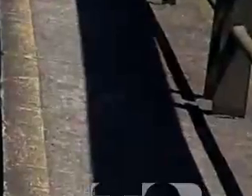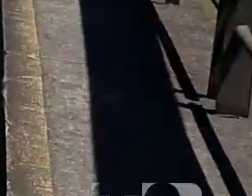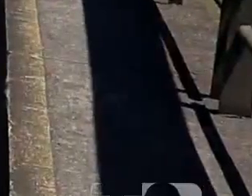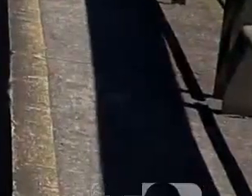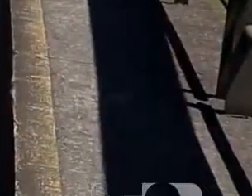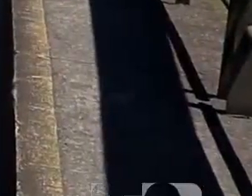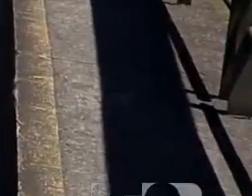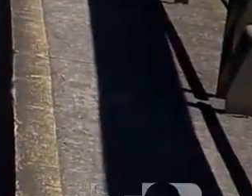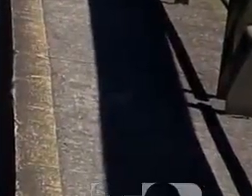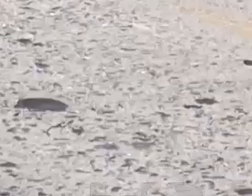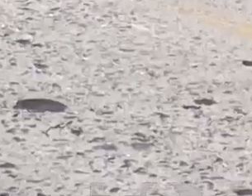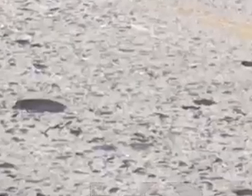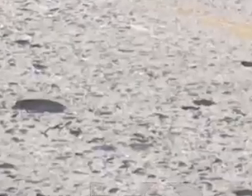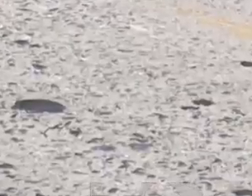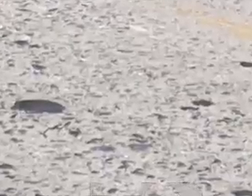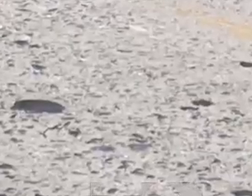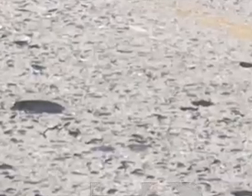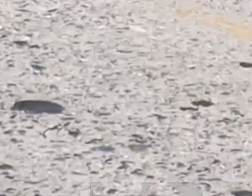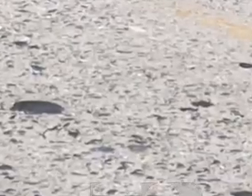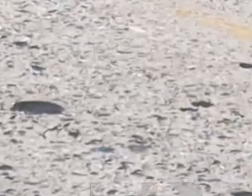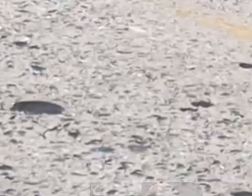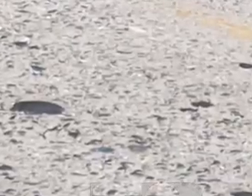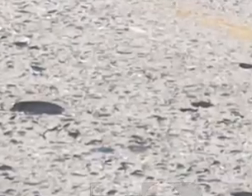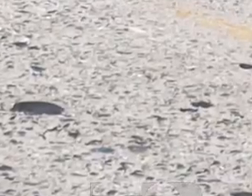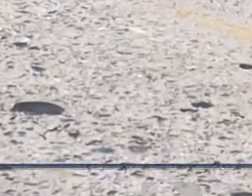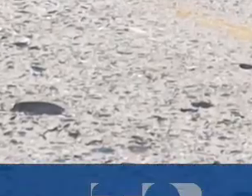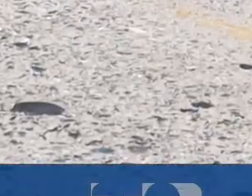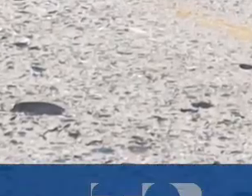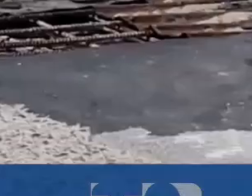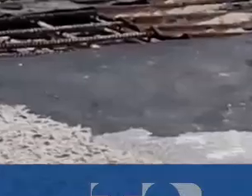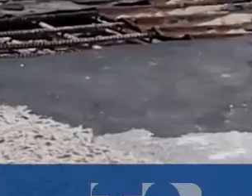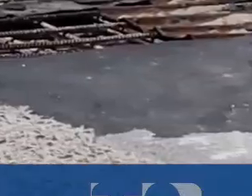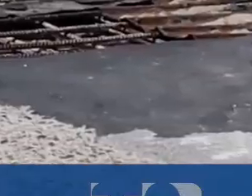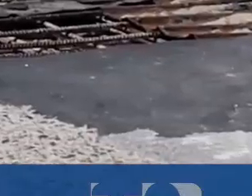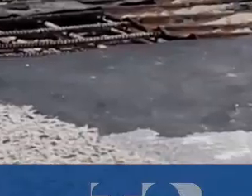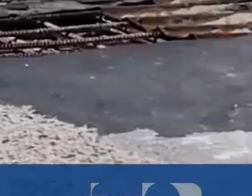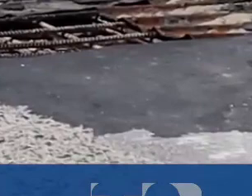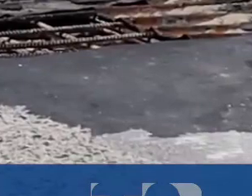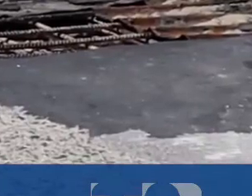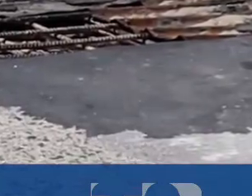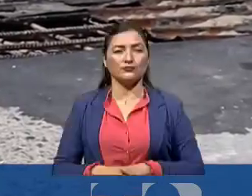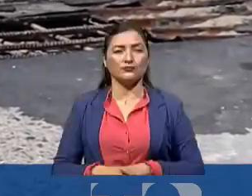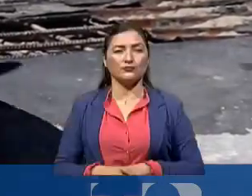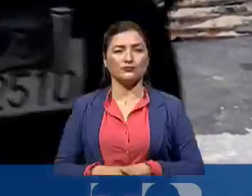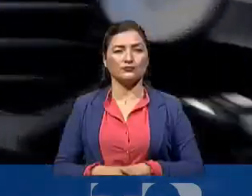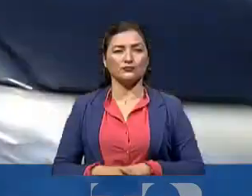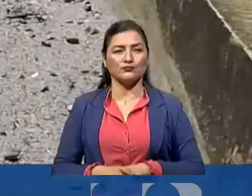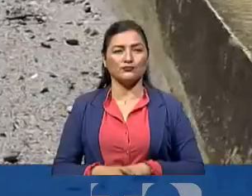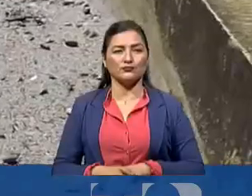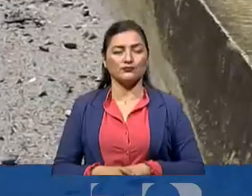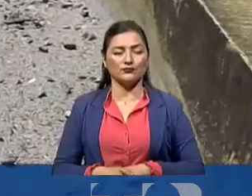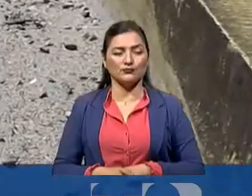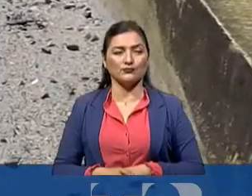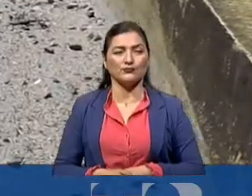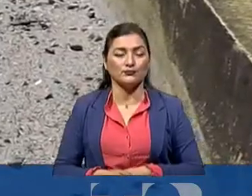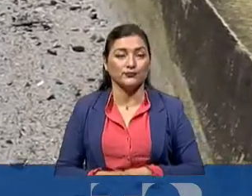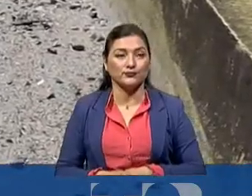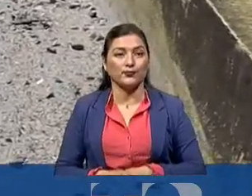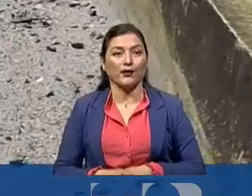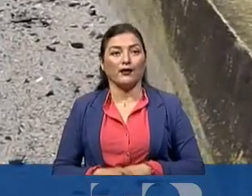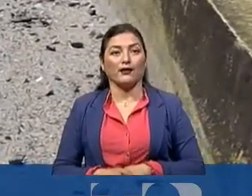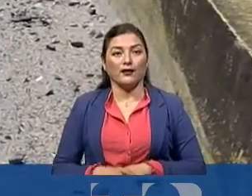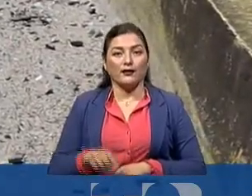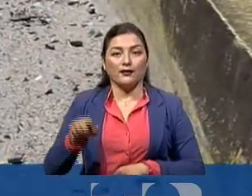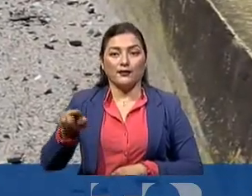h es debido al desprendimiento de una parte de la losa de hormigón de la capa de rodadura del puente sobre el río napo a la altura del